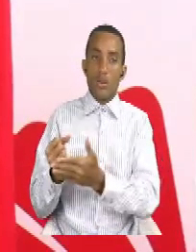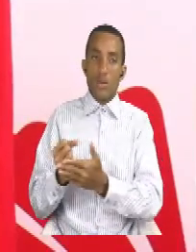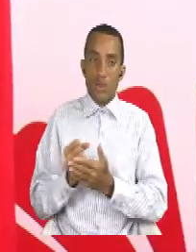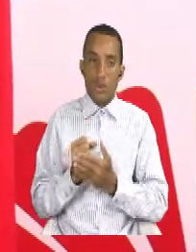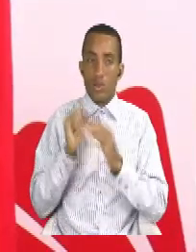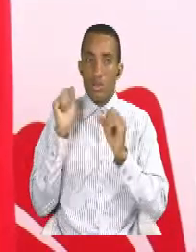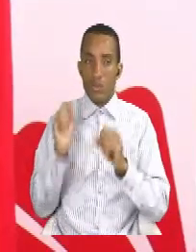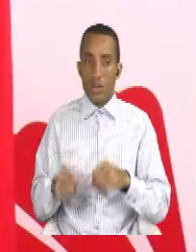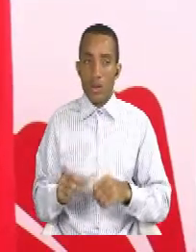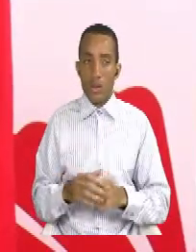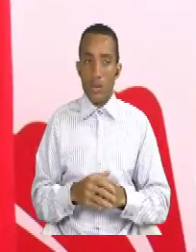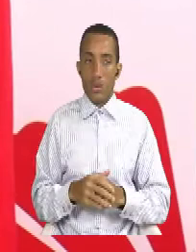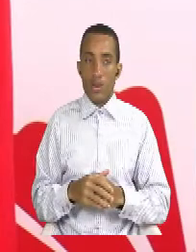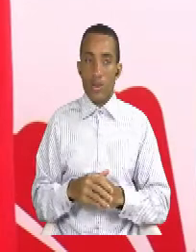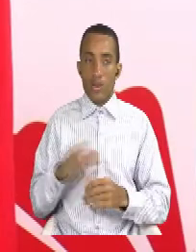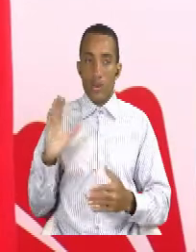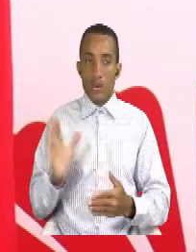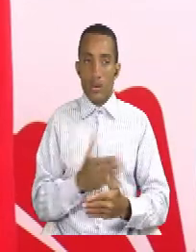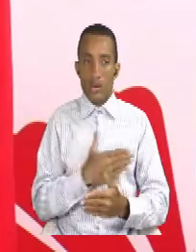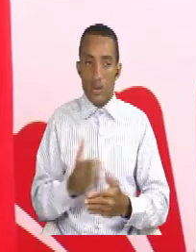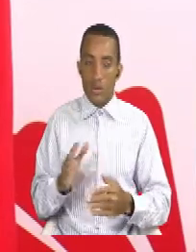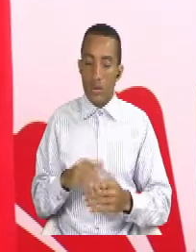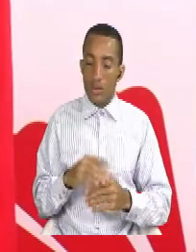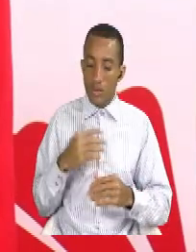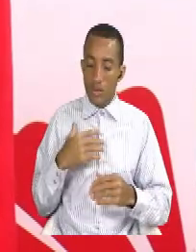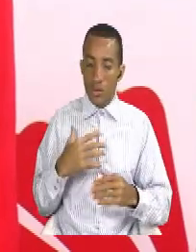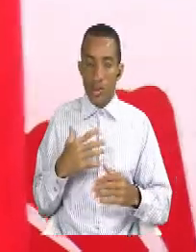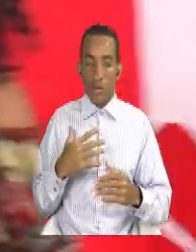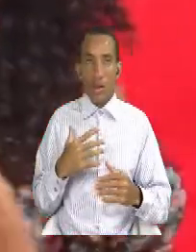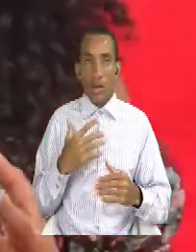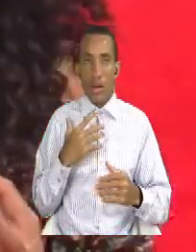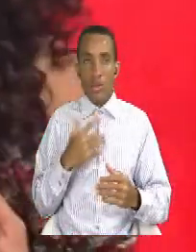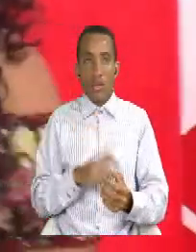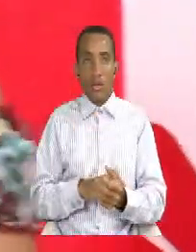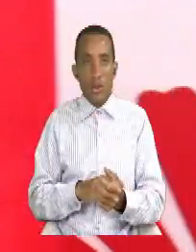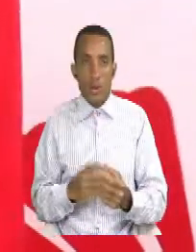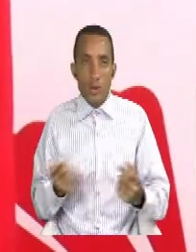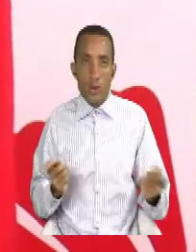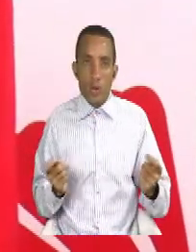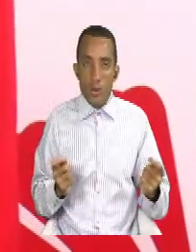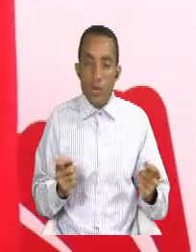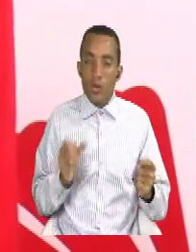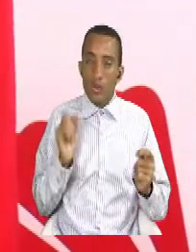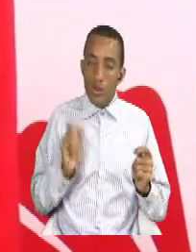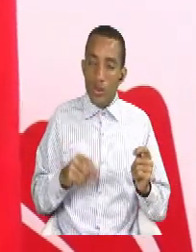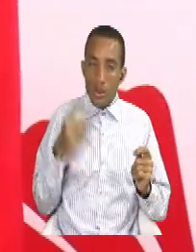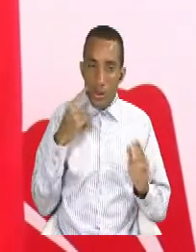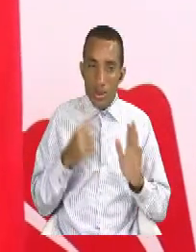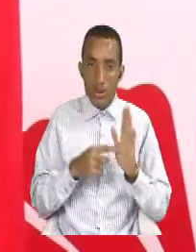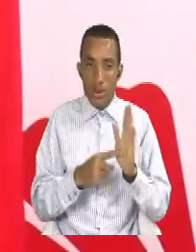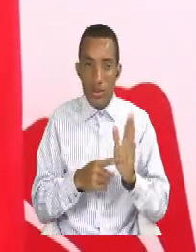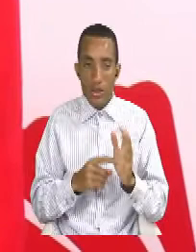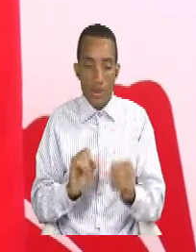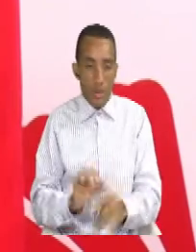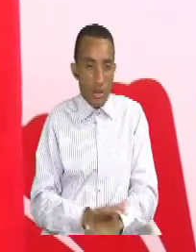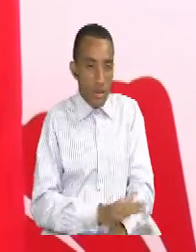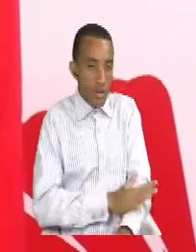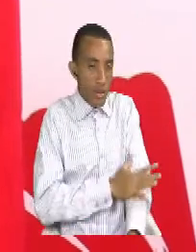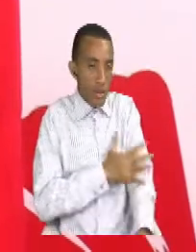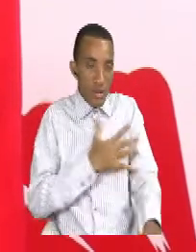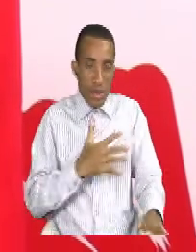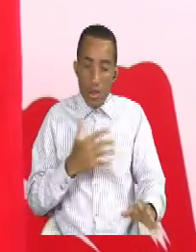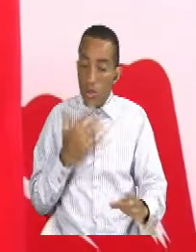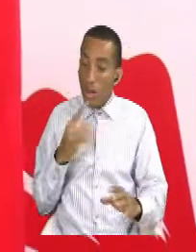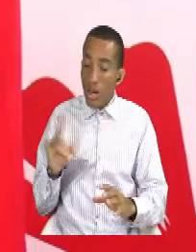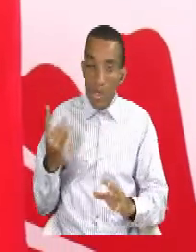través de la música nosotros manejamos nuestras emociones, nosotros proyectamos nuestras emociones, incluso a veces cuando no somos capaces de decir cosas